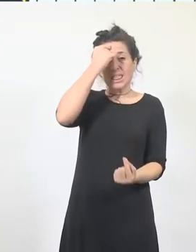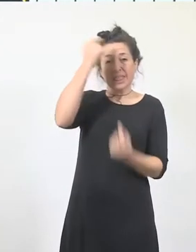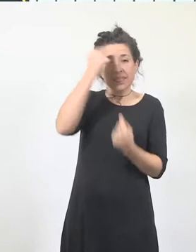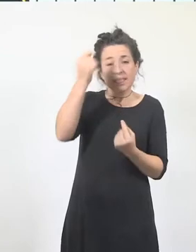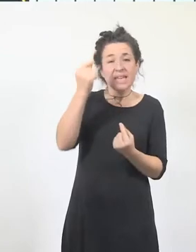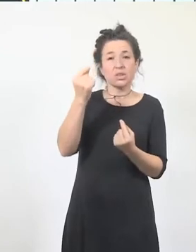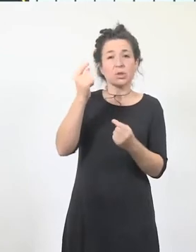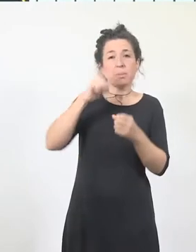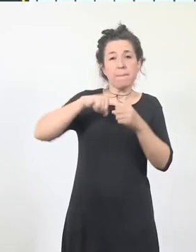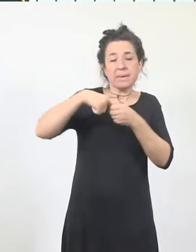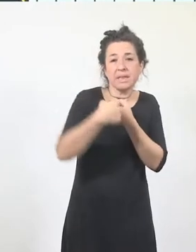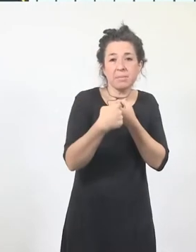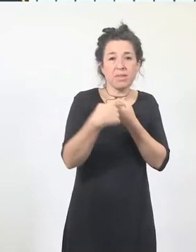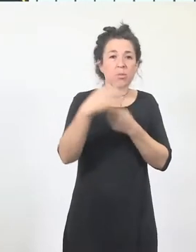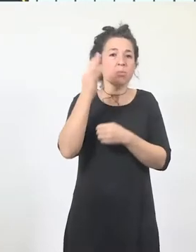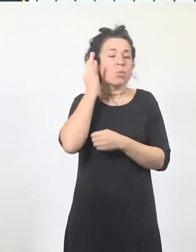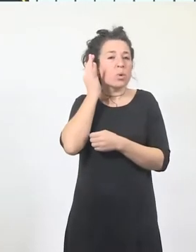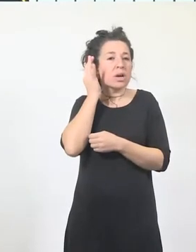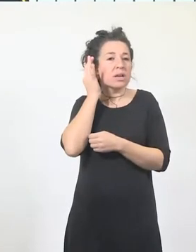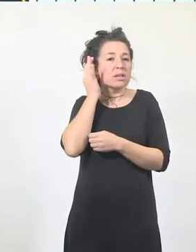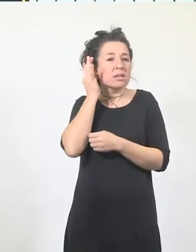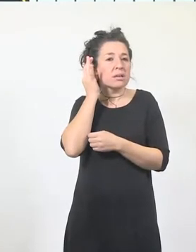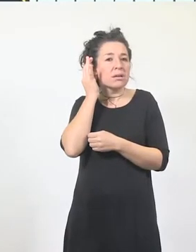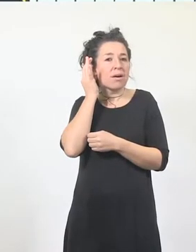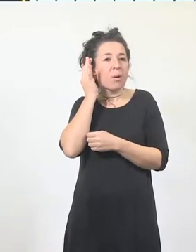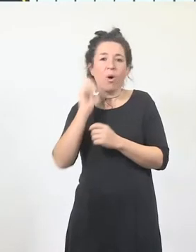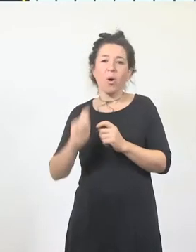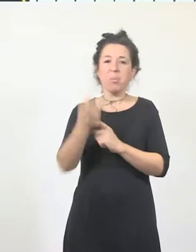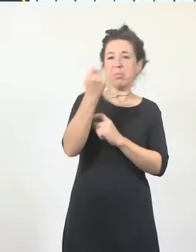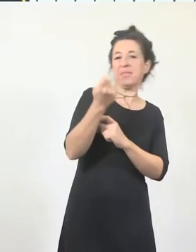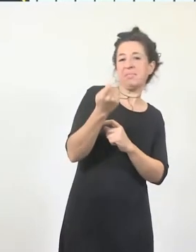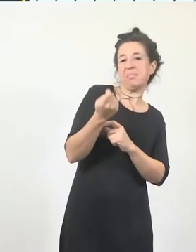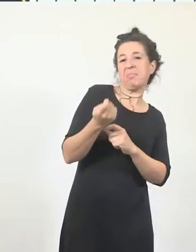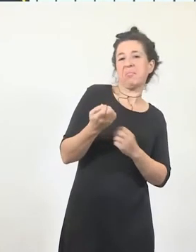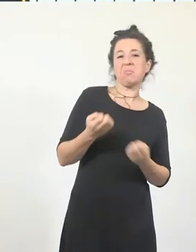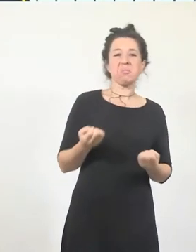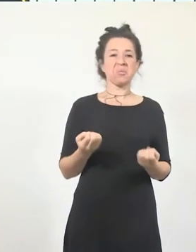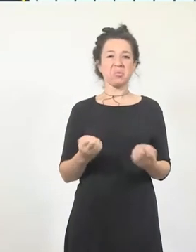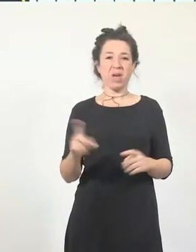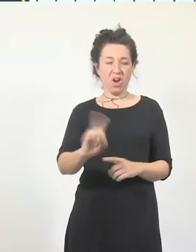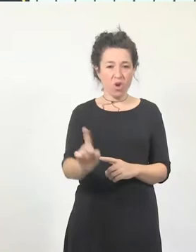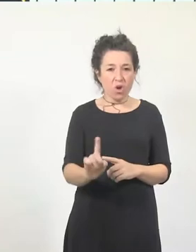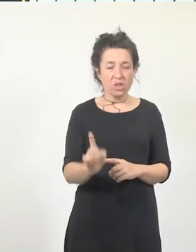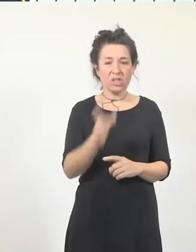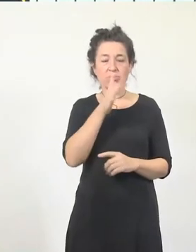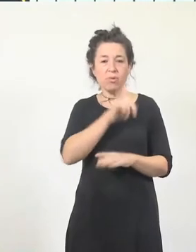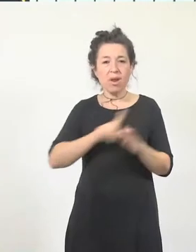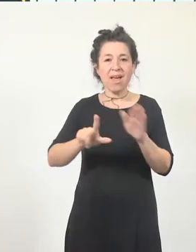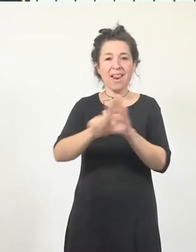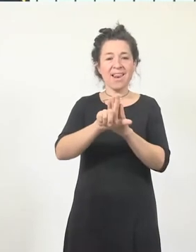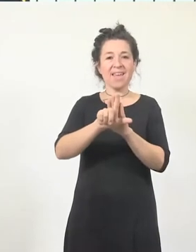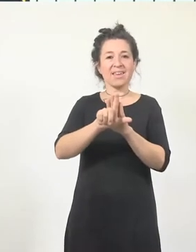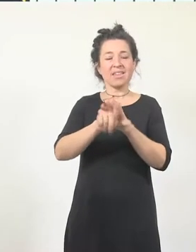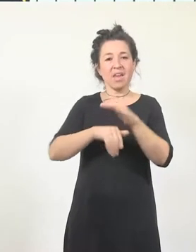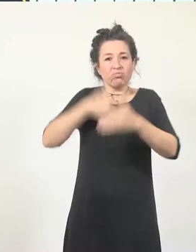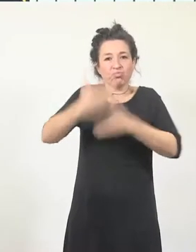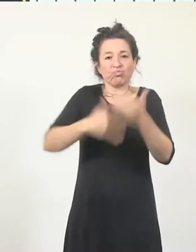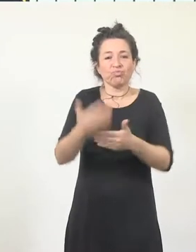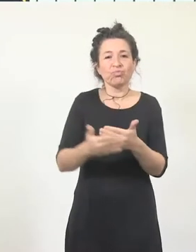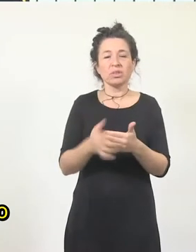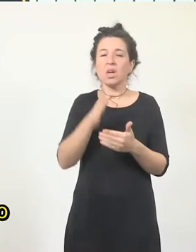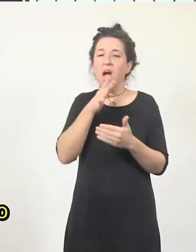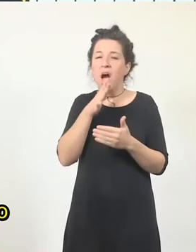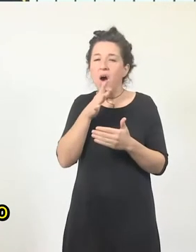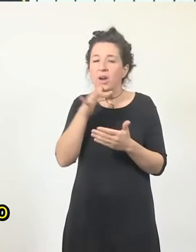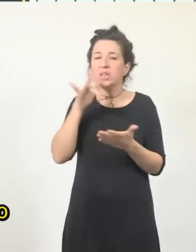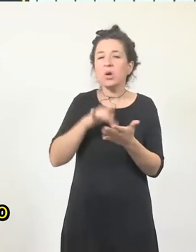Esos datos de participación de las mujeres no se llega sin más, y no solo marcando cuotas, sino por unas líneas de actuación. ¿En qué estáis trabajando